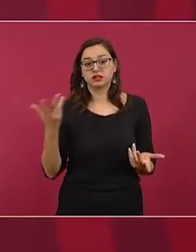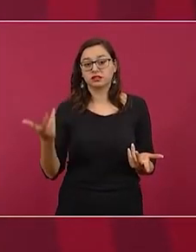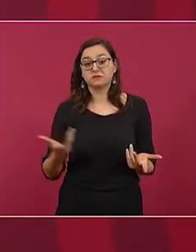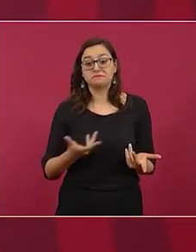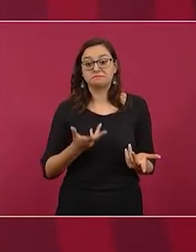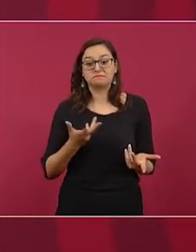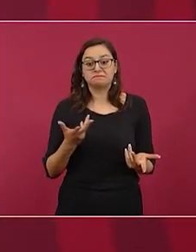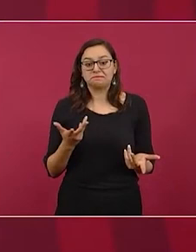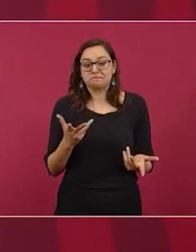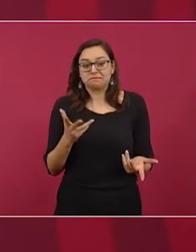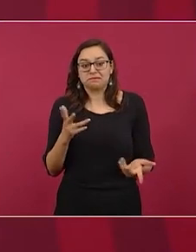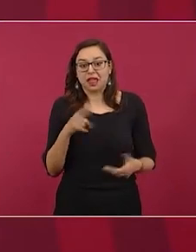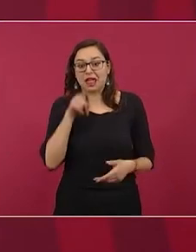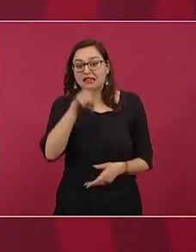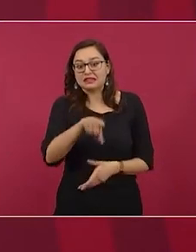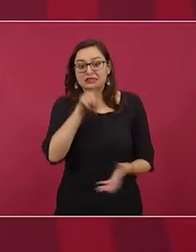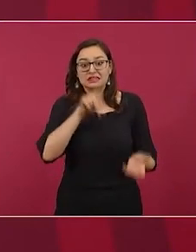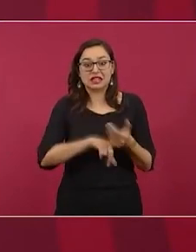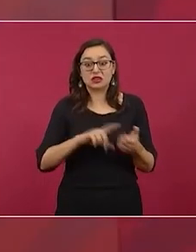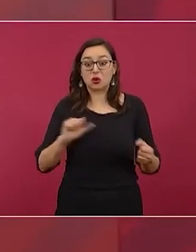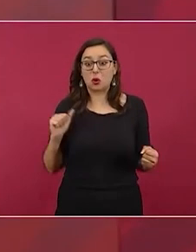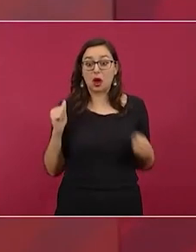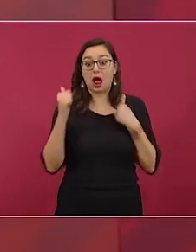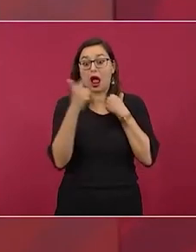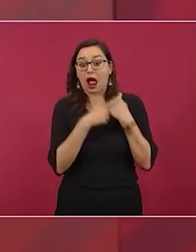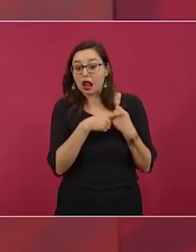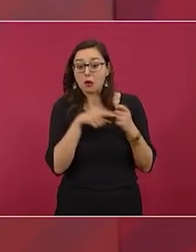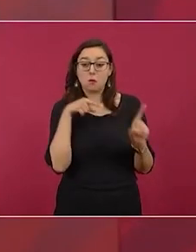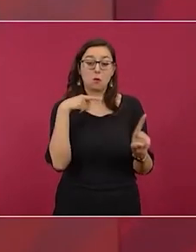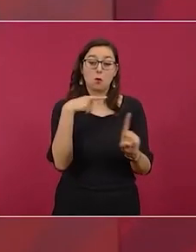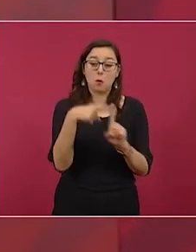se puede esperar nada